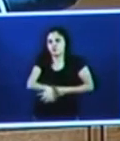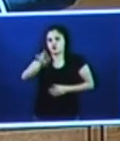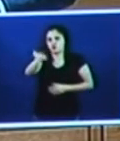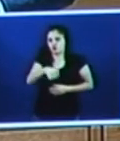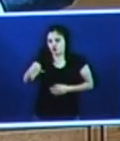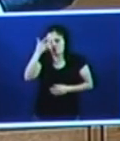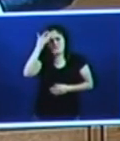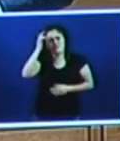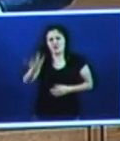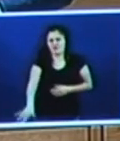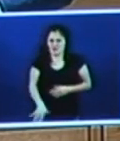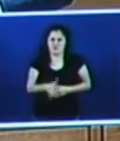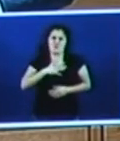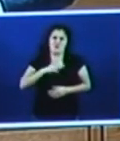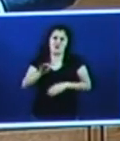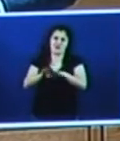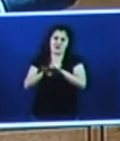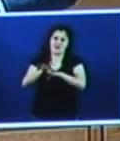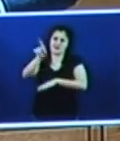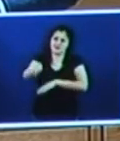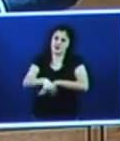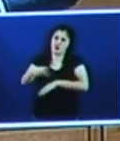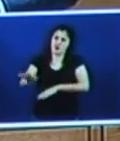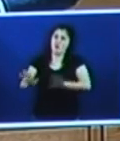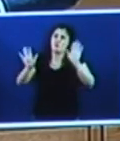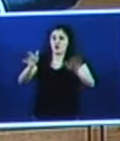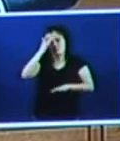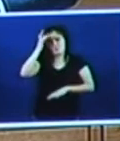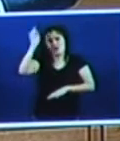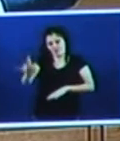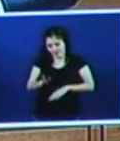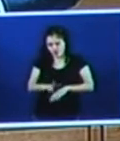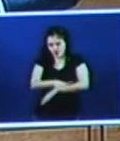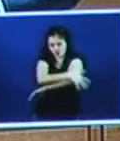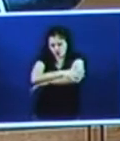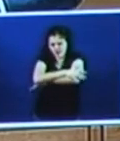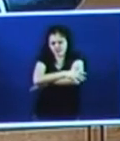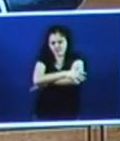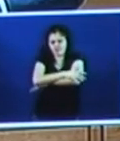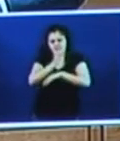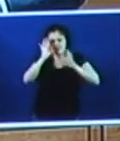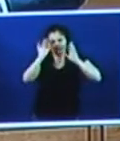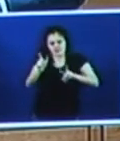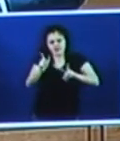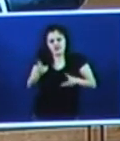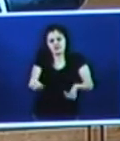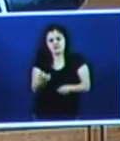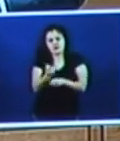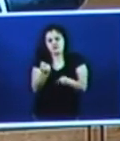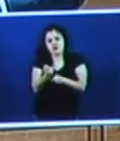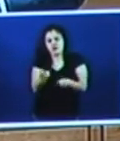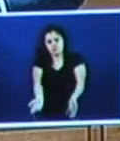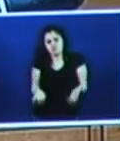será criticable ou non, pero por fin hai un goberno que está intentando exercer as súas competencias na sanidad, as súas